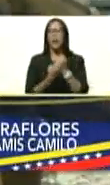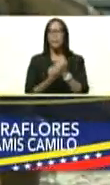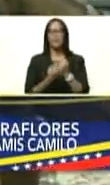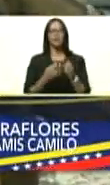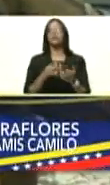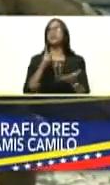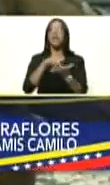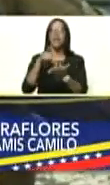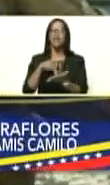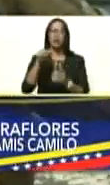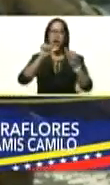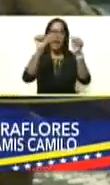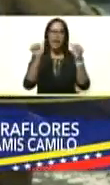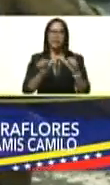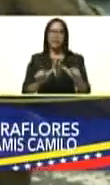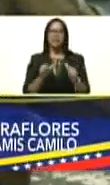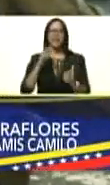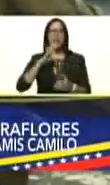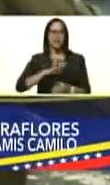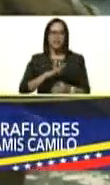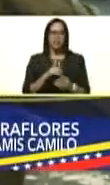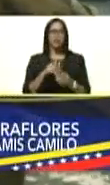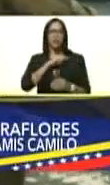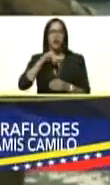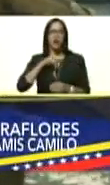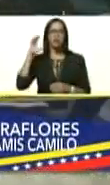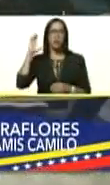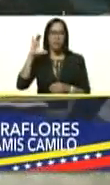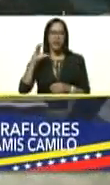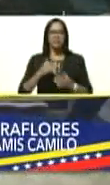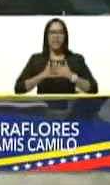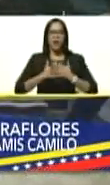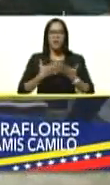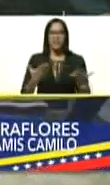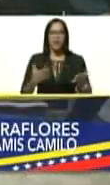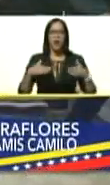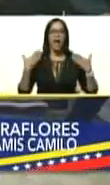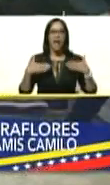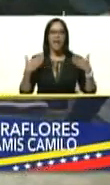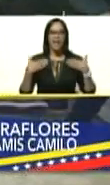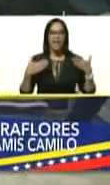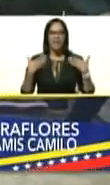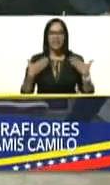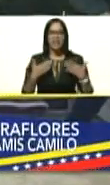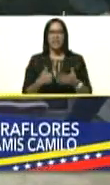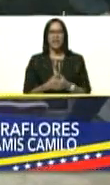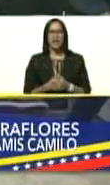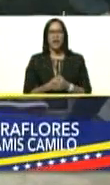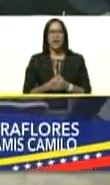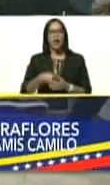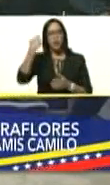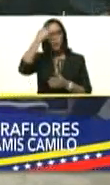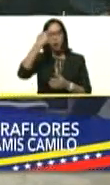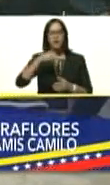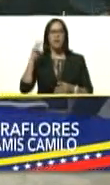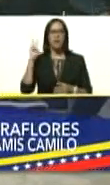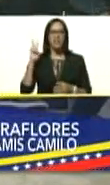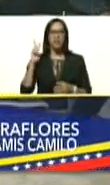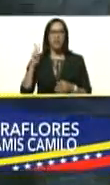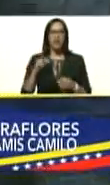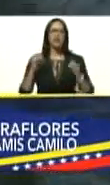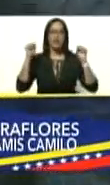estos artistas que han estado acá en nuestro país, que han brindado alegría, entusiasmo al pueblo venezolano y que en